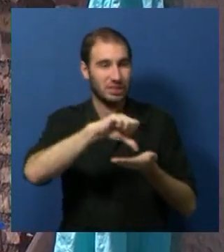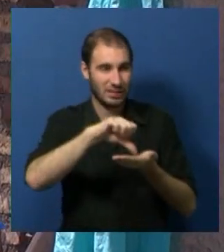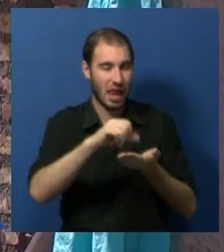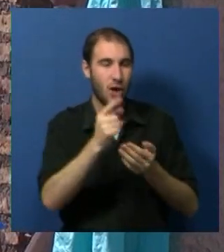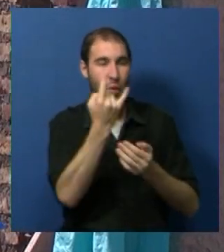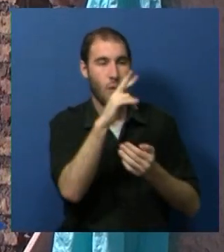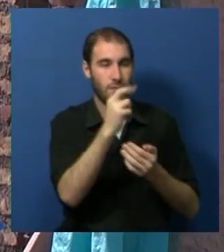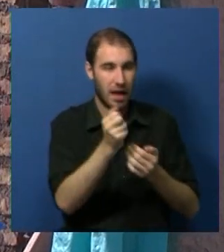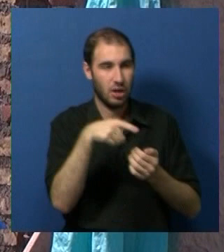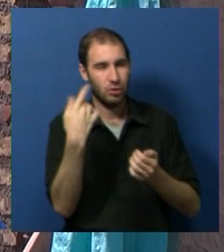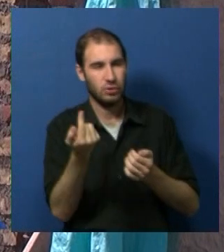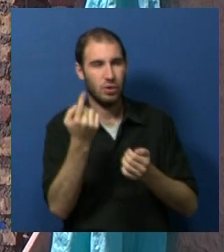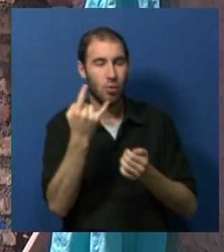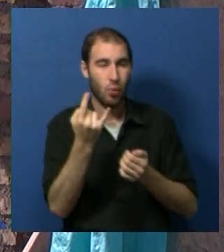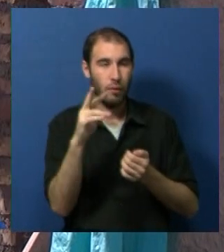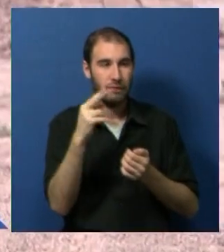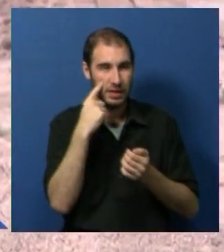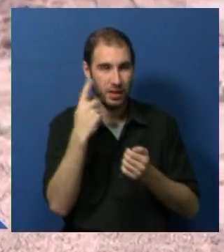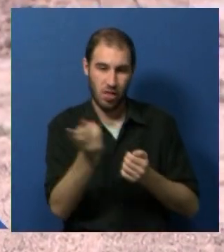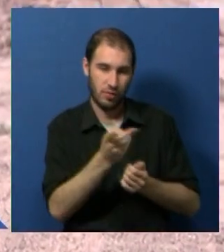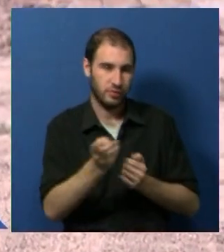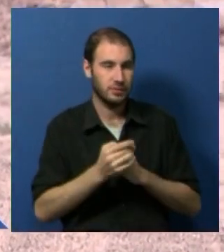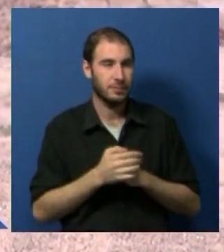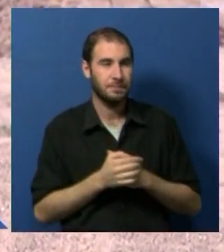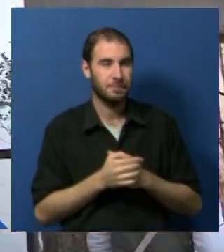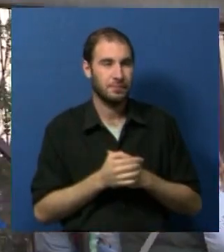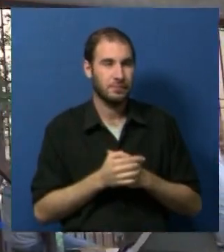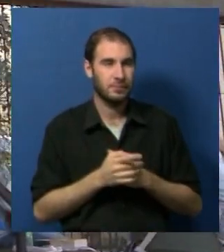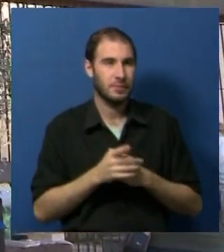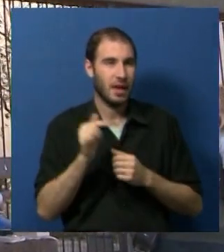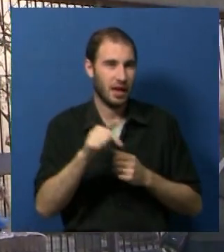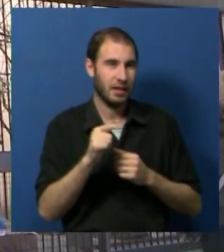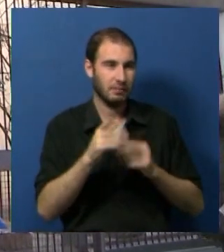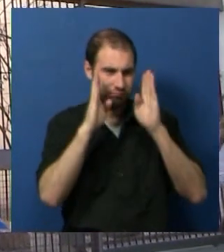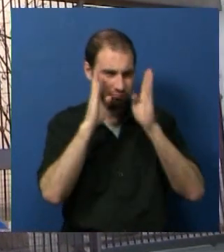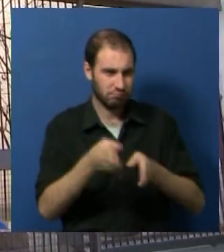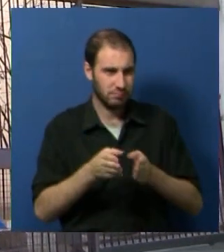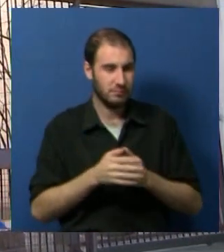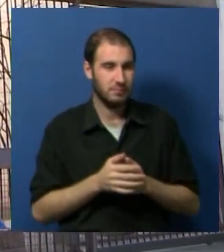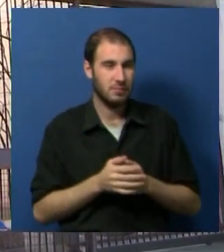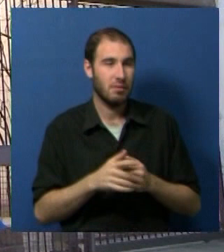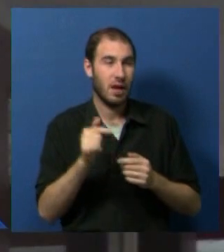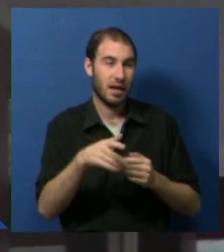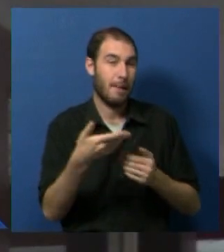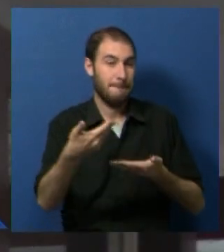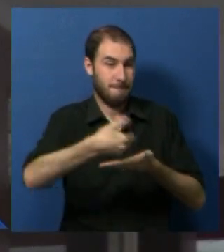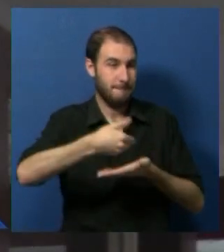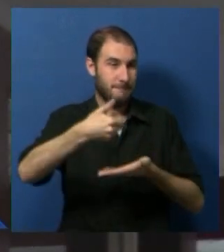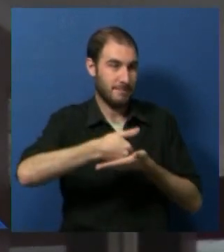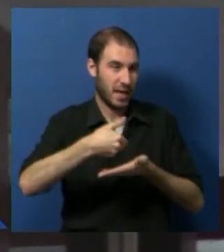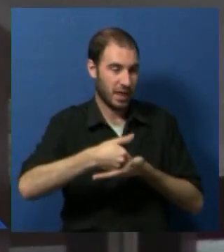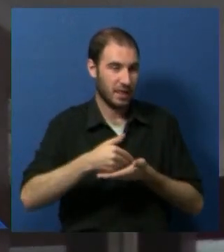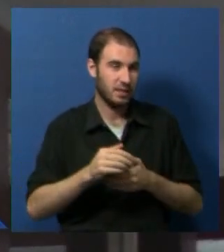de la UVA como el valor de la UBI. Y obviamente atendiendo a una gran demanda que hay